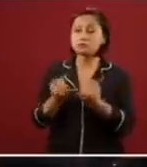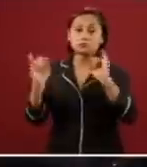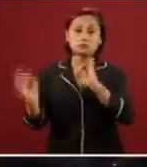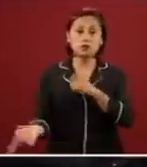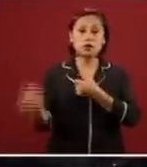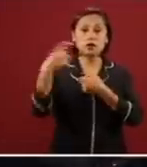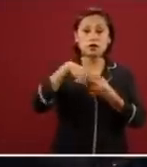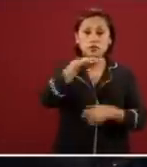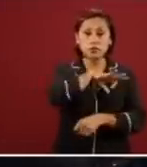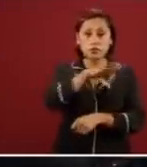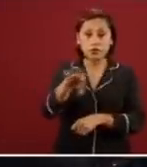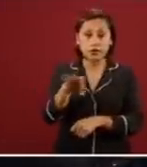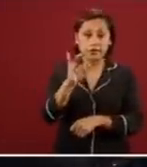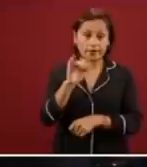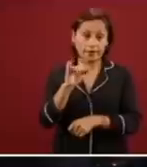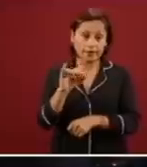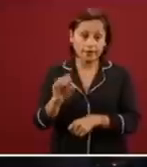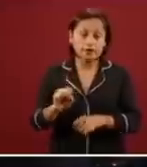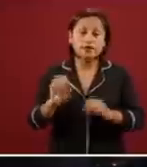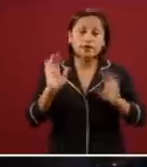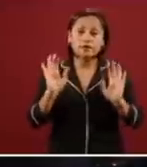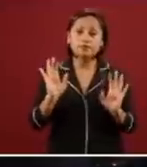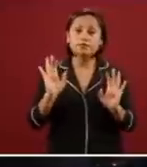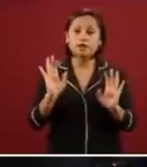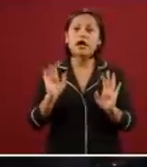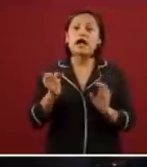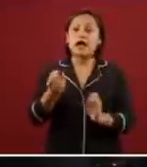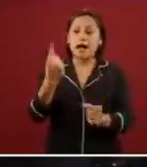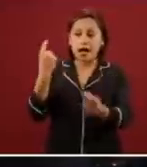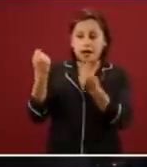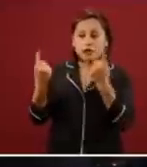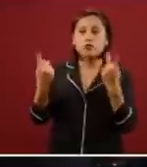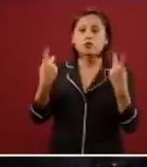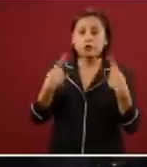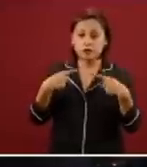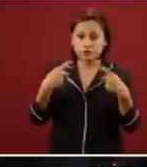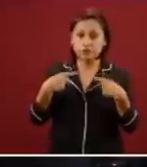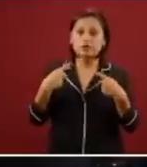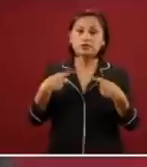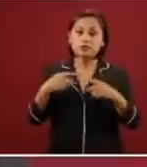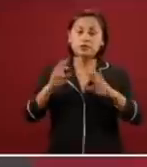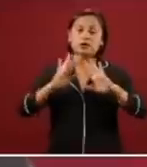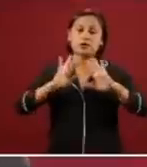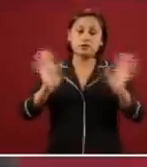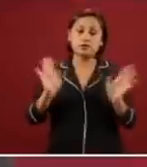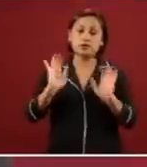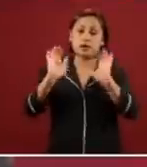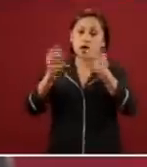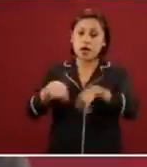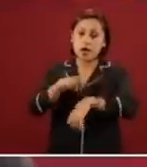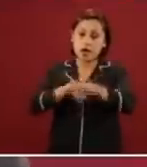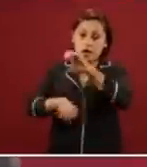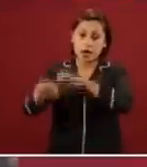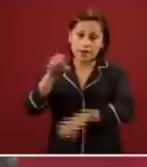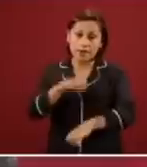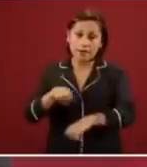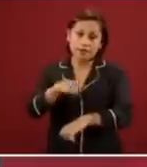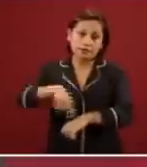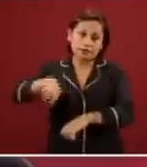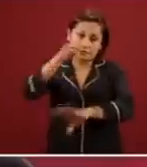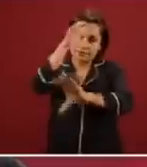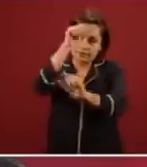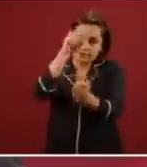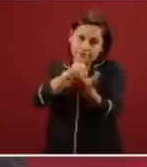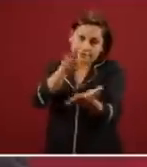trabajadores independientes. Hay casos en donde efectivamente pues son ya relaciones laborales establecidas, pero muchos otros, ustedes lo saben, pues